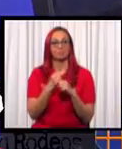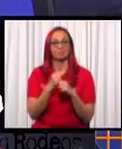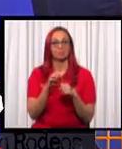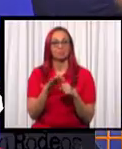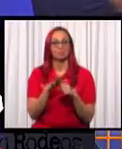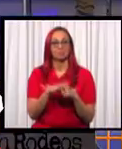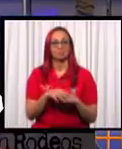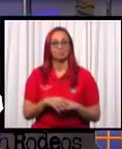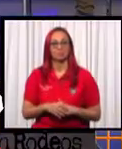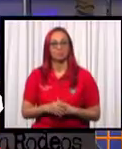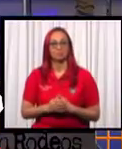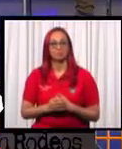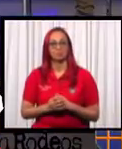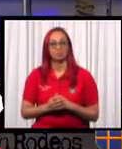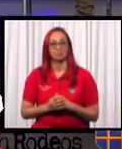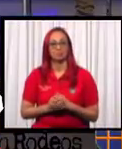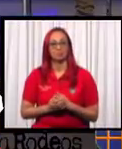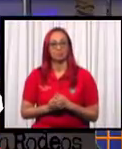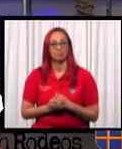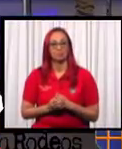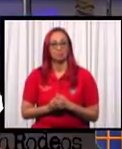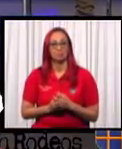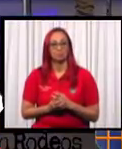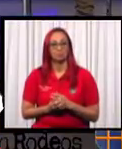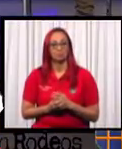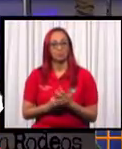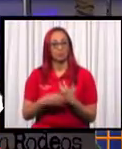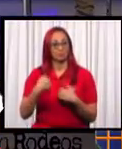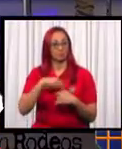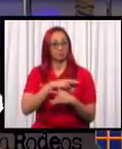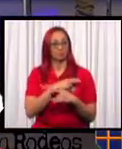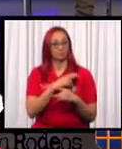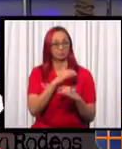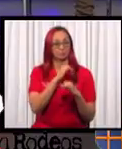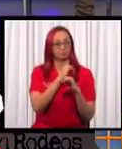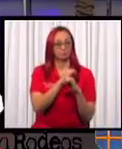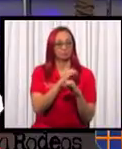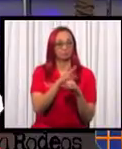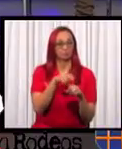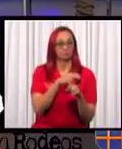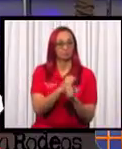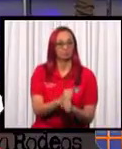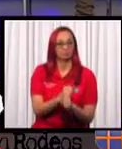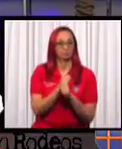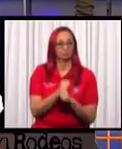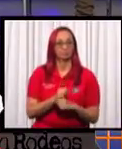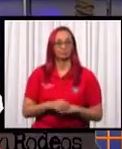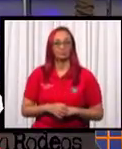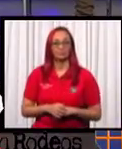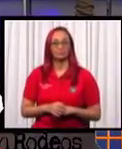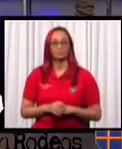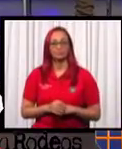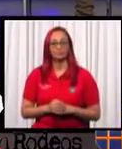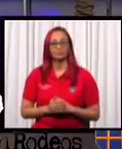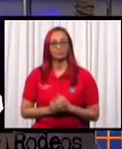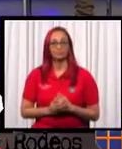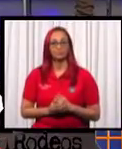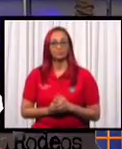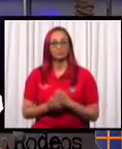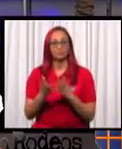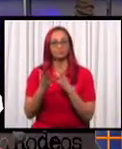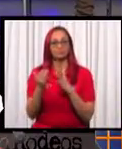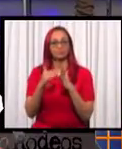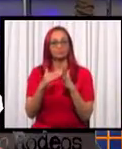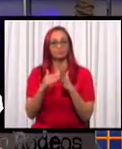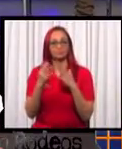Perfecto. Nosotros planteamos al Instituto Nacional de Seguros que quisiéramos volver a la